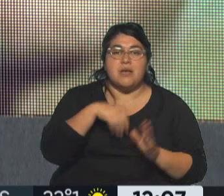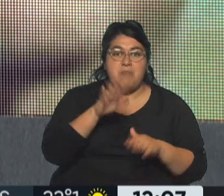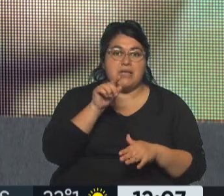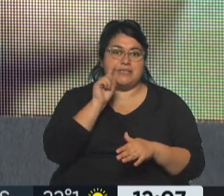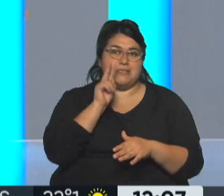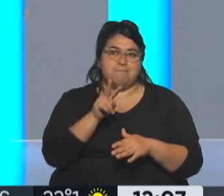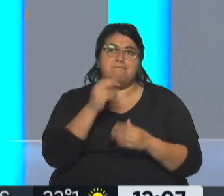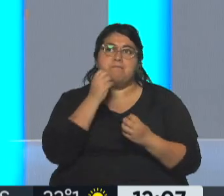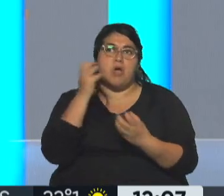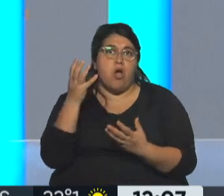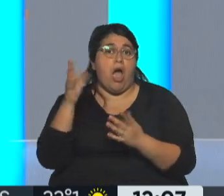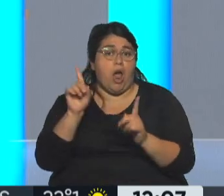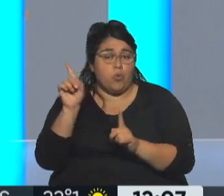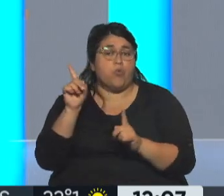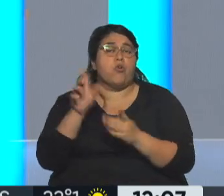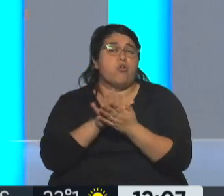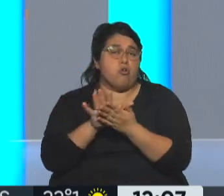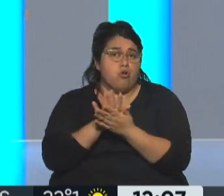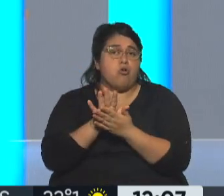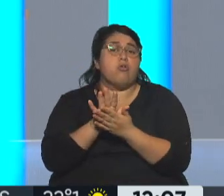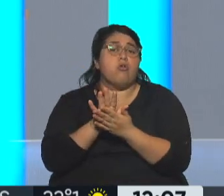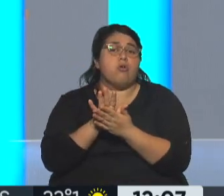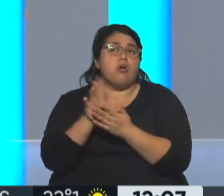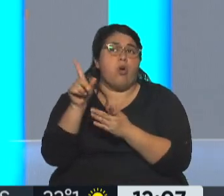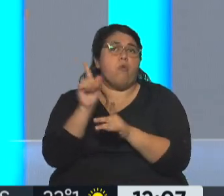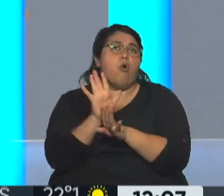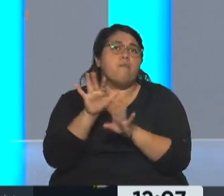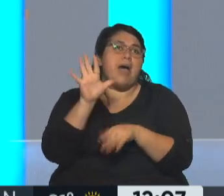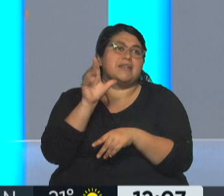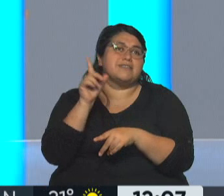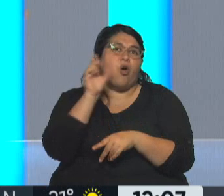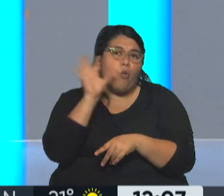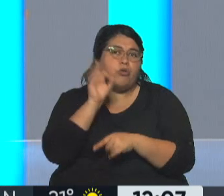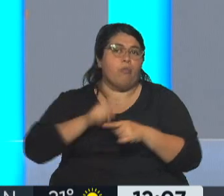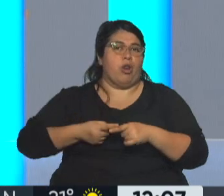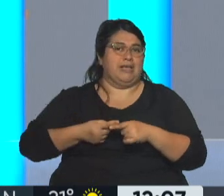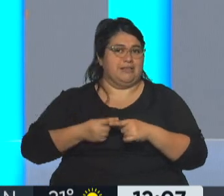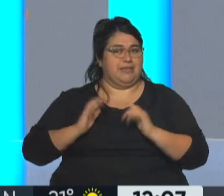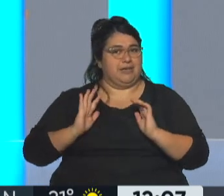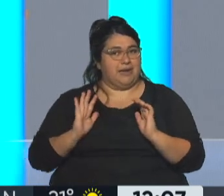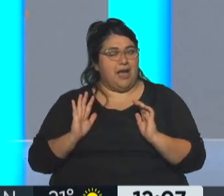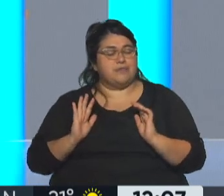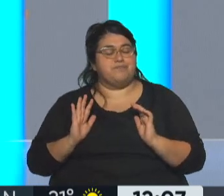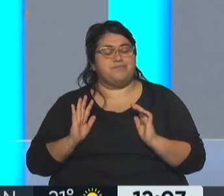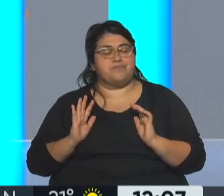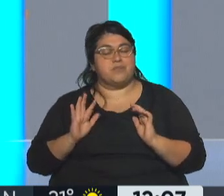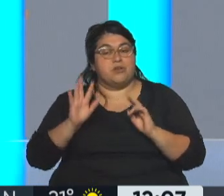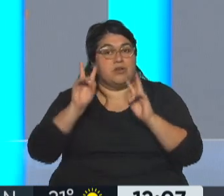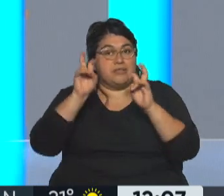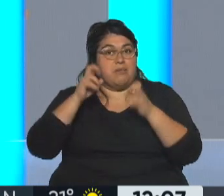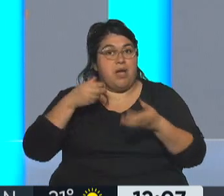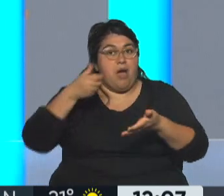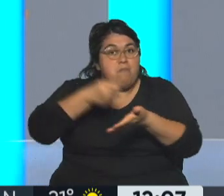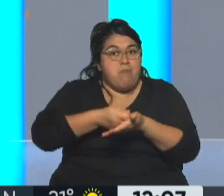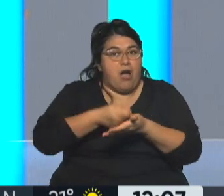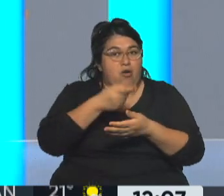exactamente sí son casos donde hay un posicionamiento político en contra de este la la el pago de la